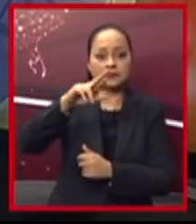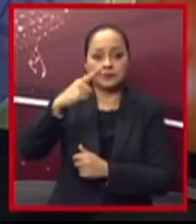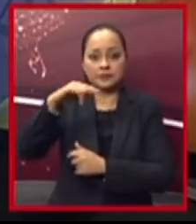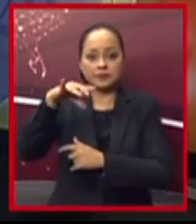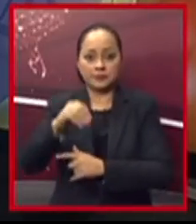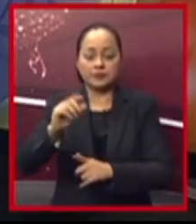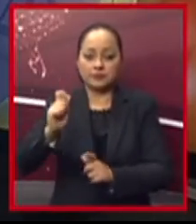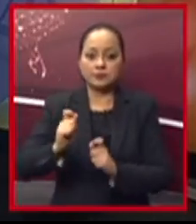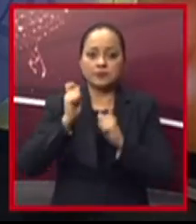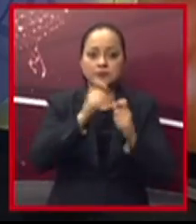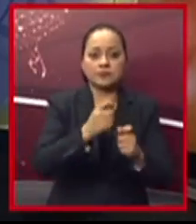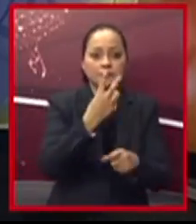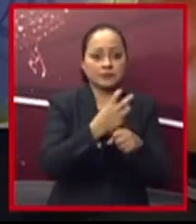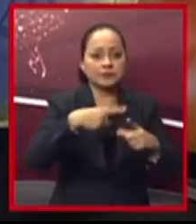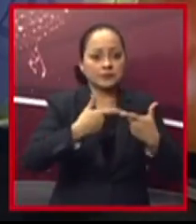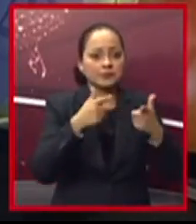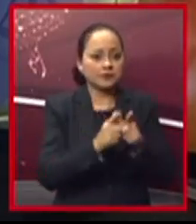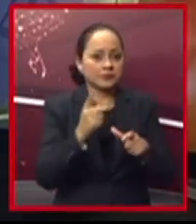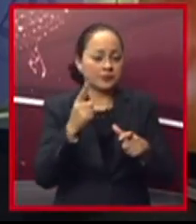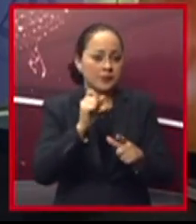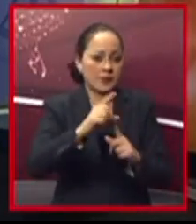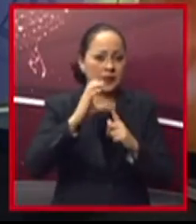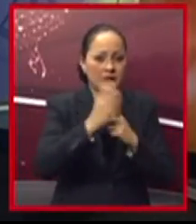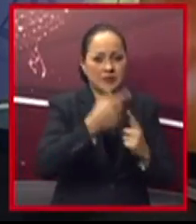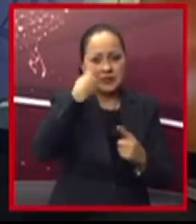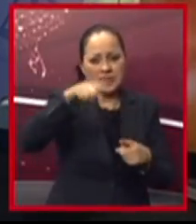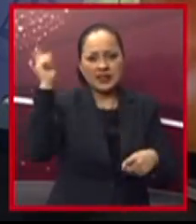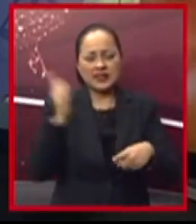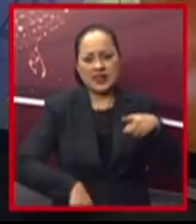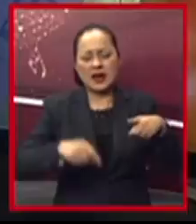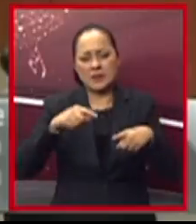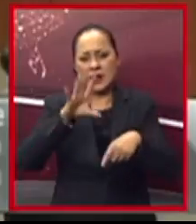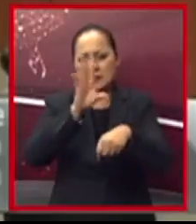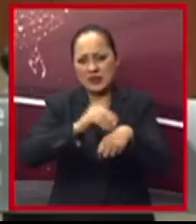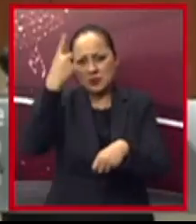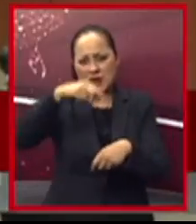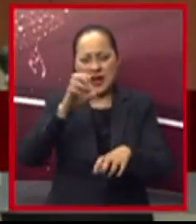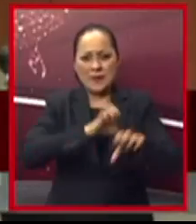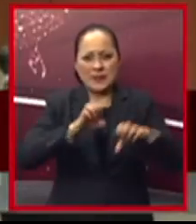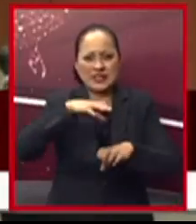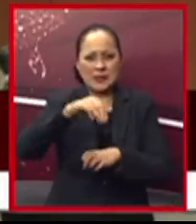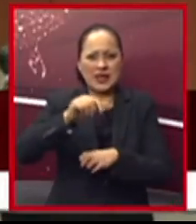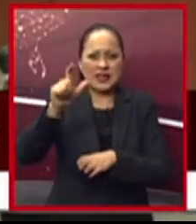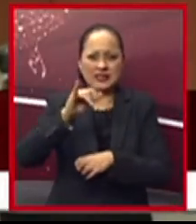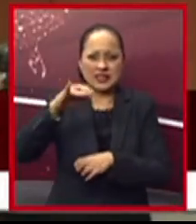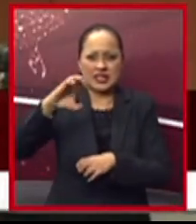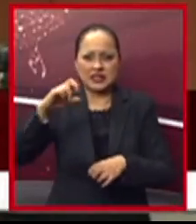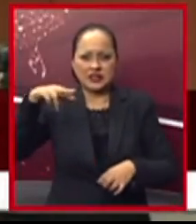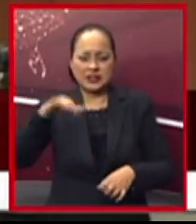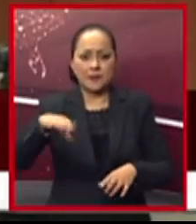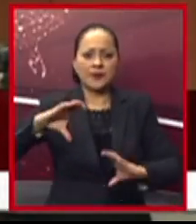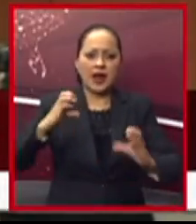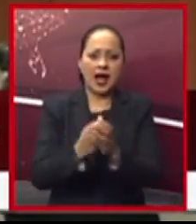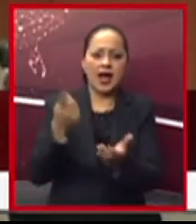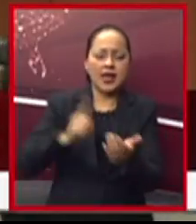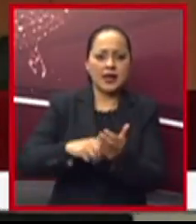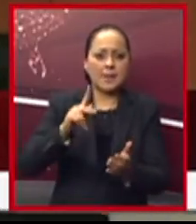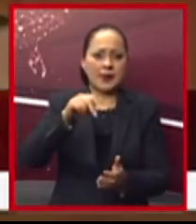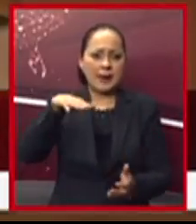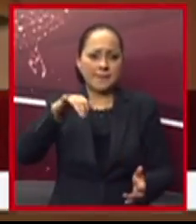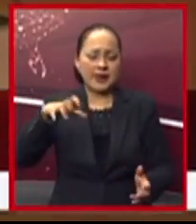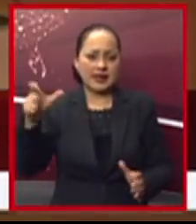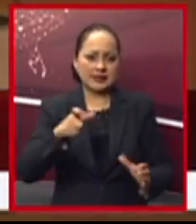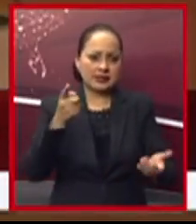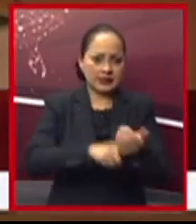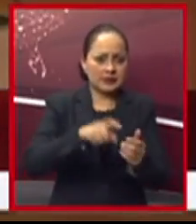turnado a la tercera comisión con el propósito de retirar la concesión a la empresa Mexichem y su alianza estratégica con Pemex en el complejo petroquímico